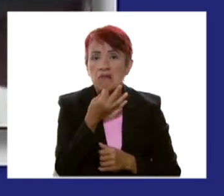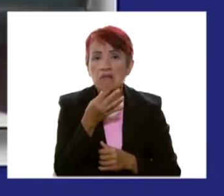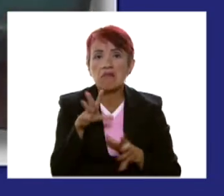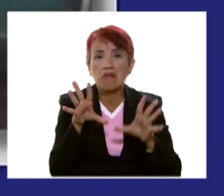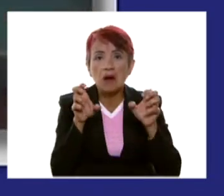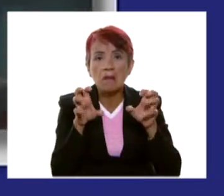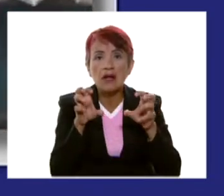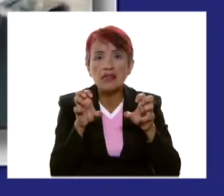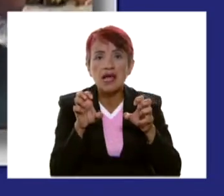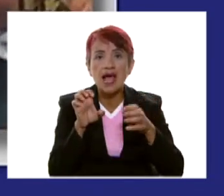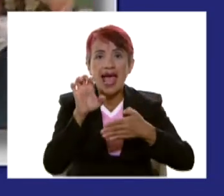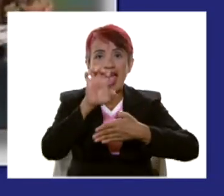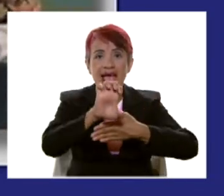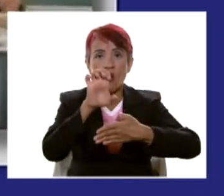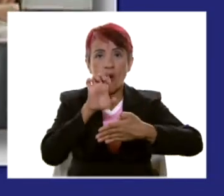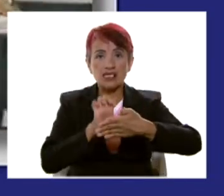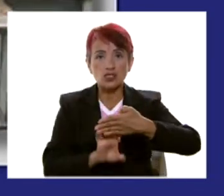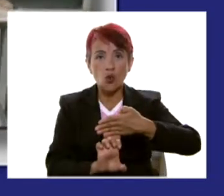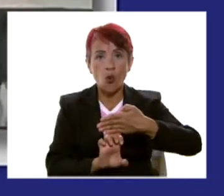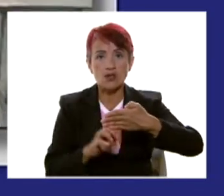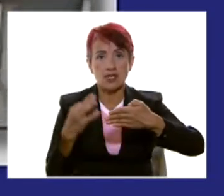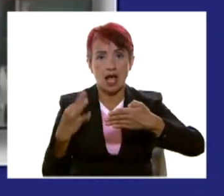aprender las ecuaciones naturales.